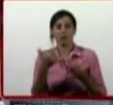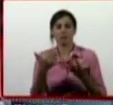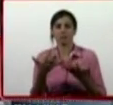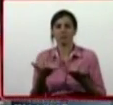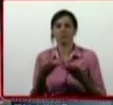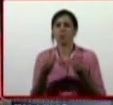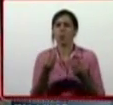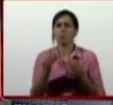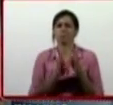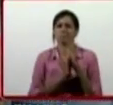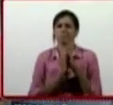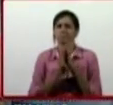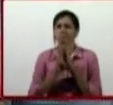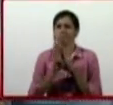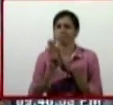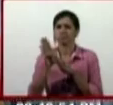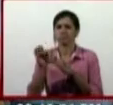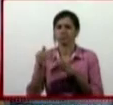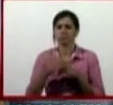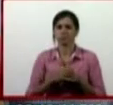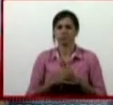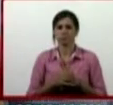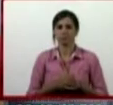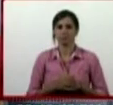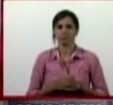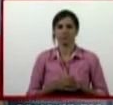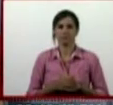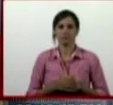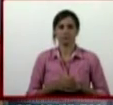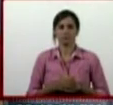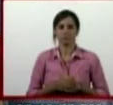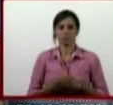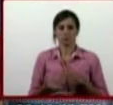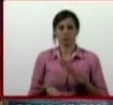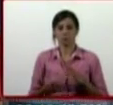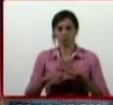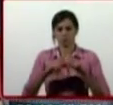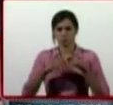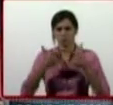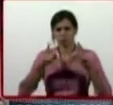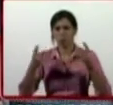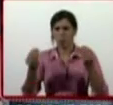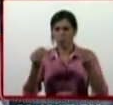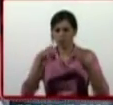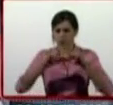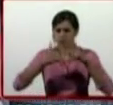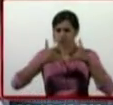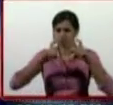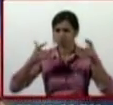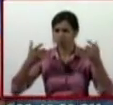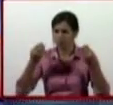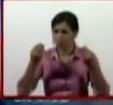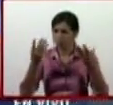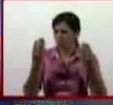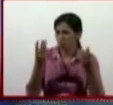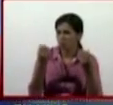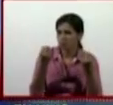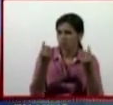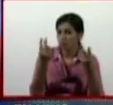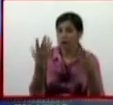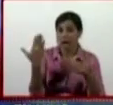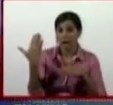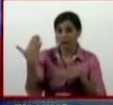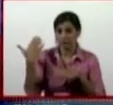sido el crecimiento de el ingreso de la matrícula estudiantil aquí? Fíjate, tenemos aquí, antes cuando